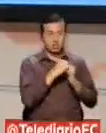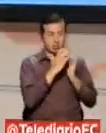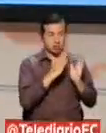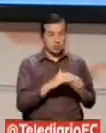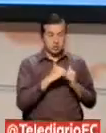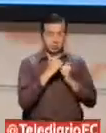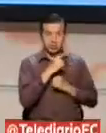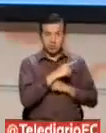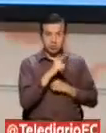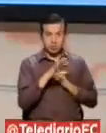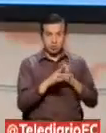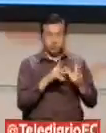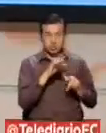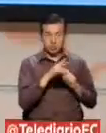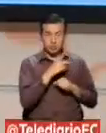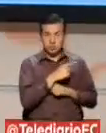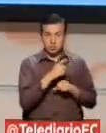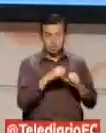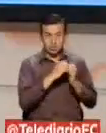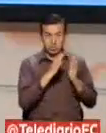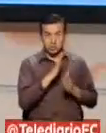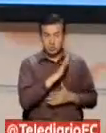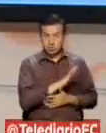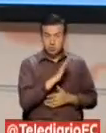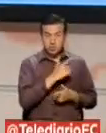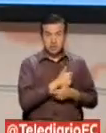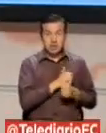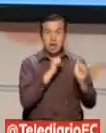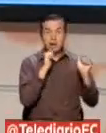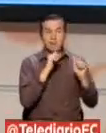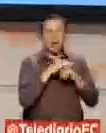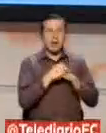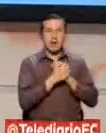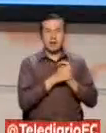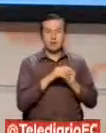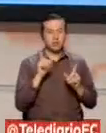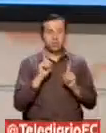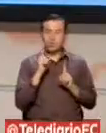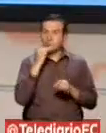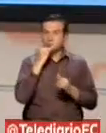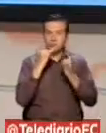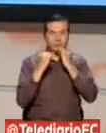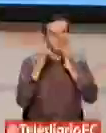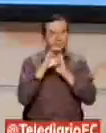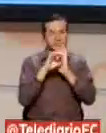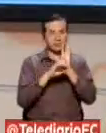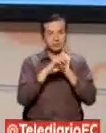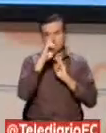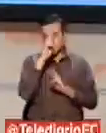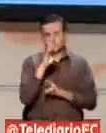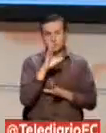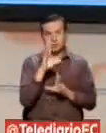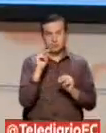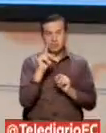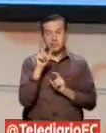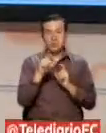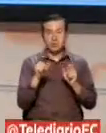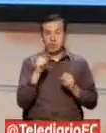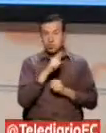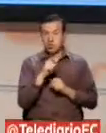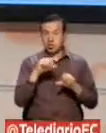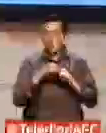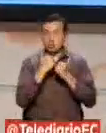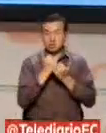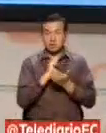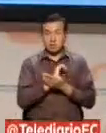que están acusadas de actos impropios en la legislatura, sino que adicionalmente es un acto inconstitucional, cometido por gente que está dentro de la